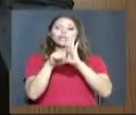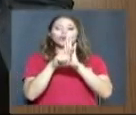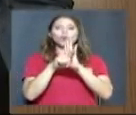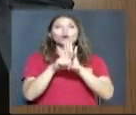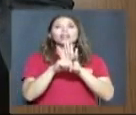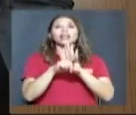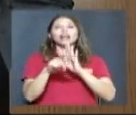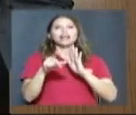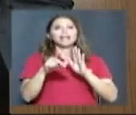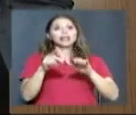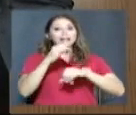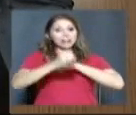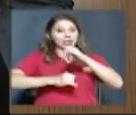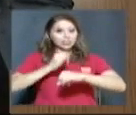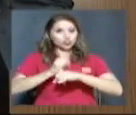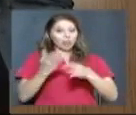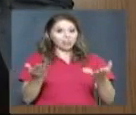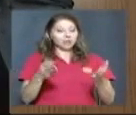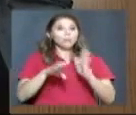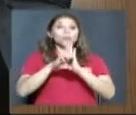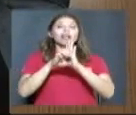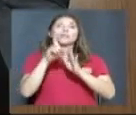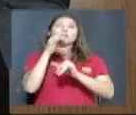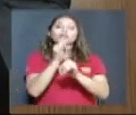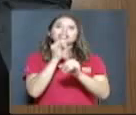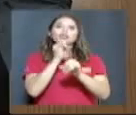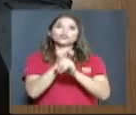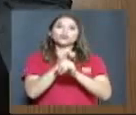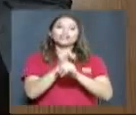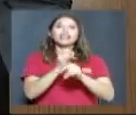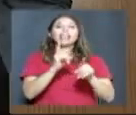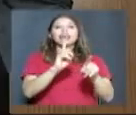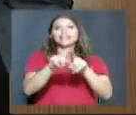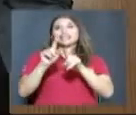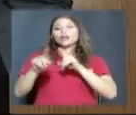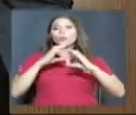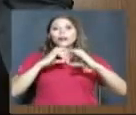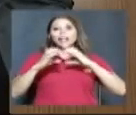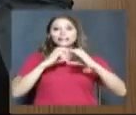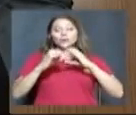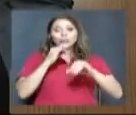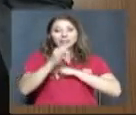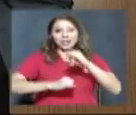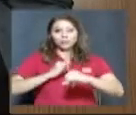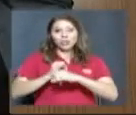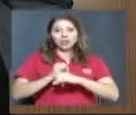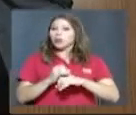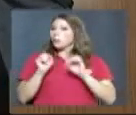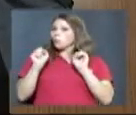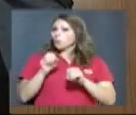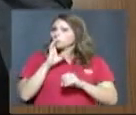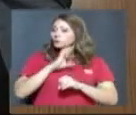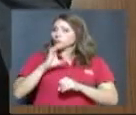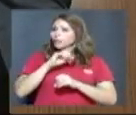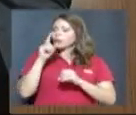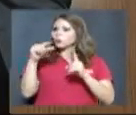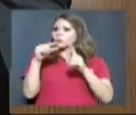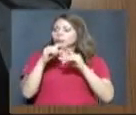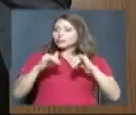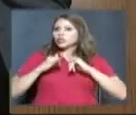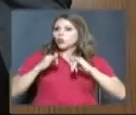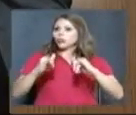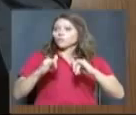de Telecomunicaciones, que es internacional. Podríamos buscar un sinónimo, porque a mí me gustó este sinónimo que planteó Antonio. No podemos decir que ese